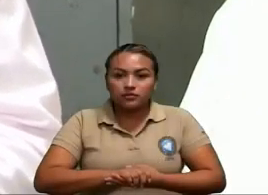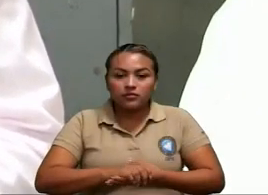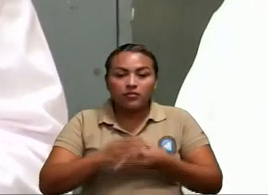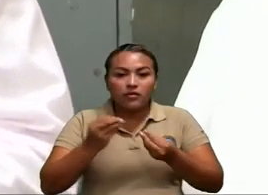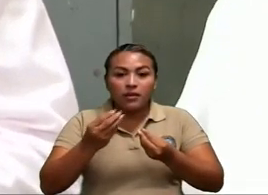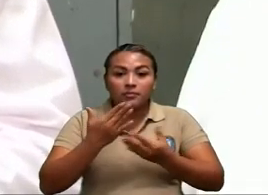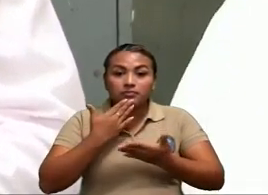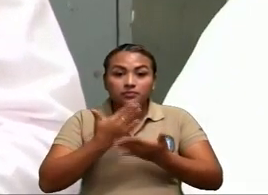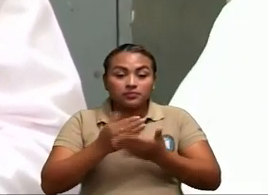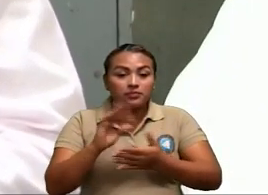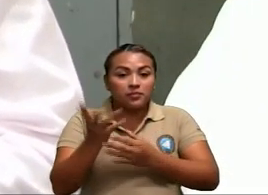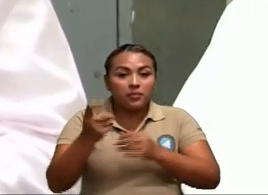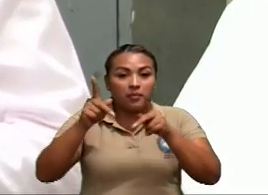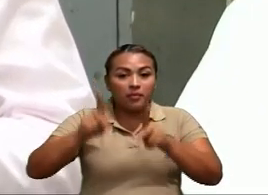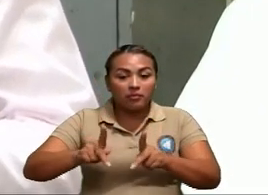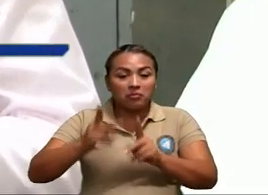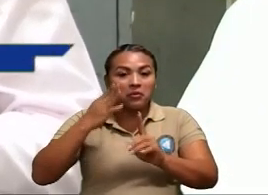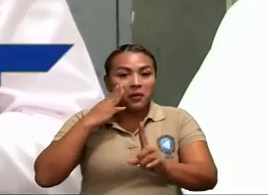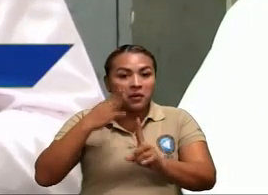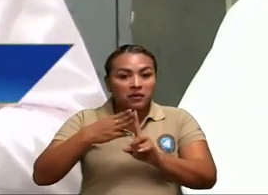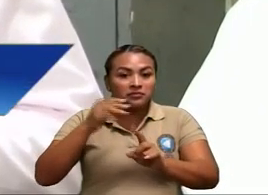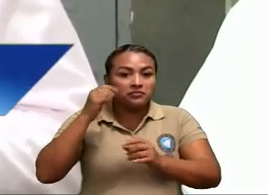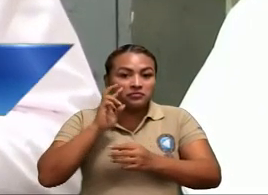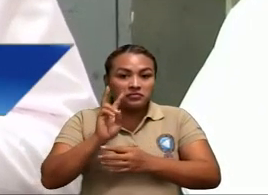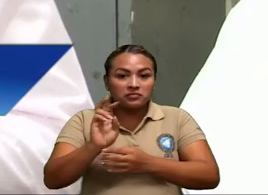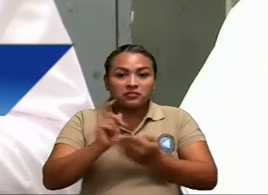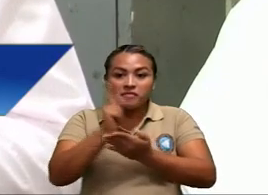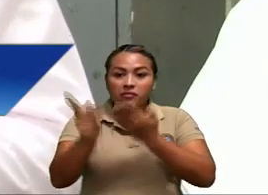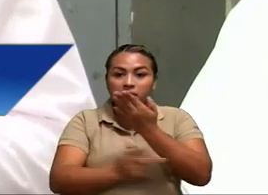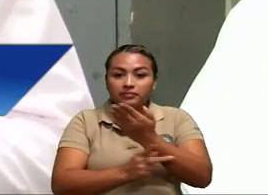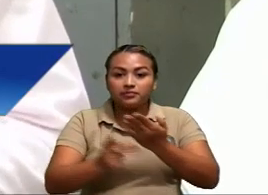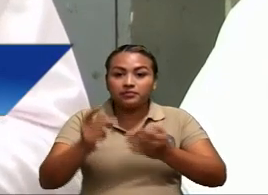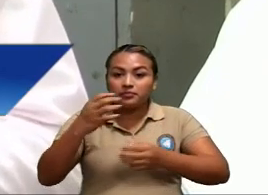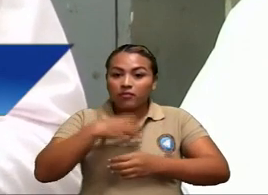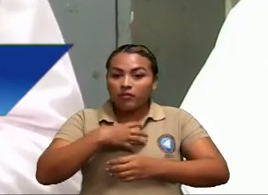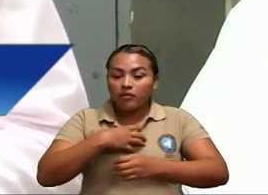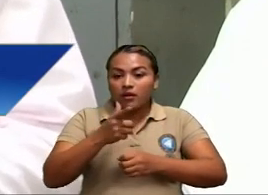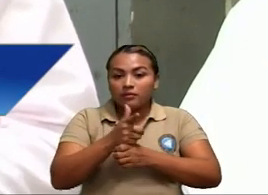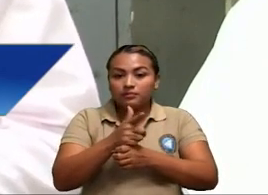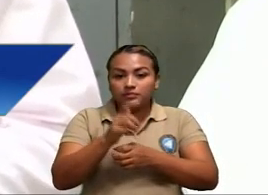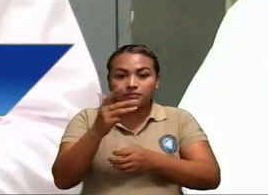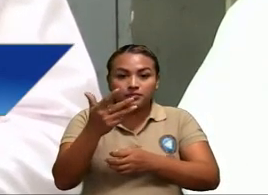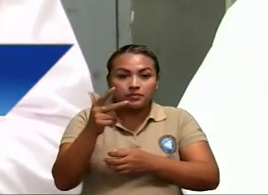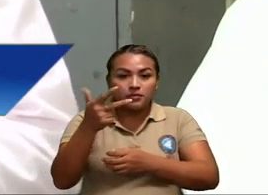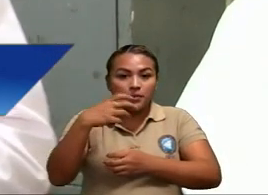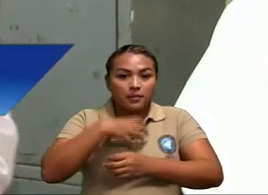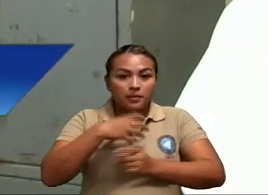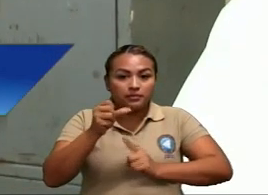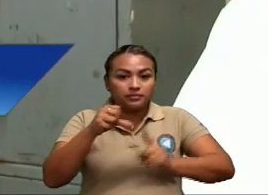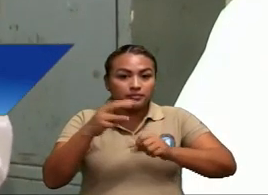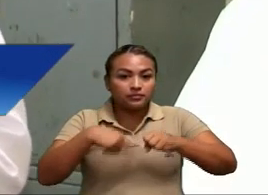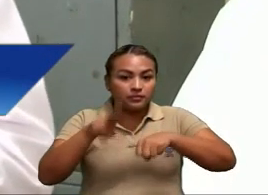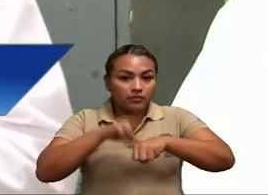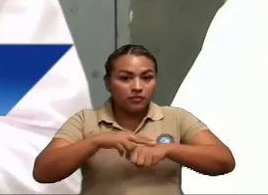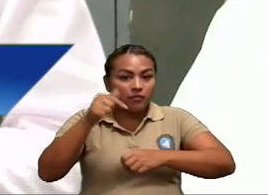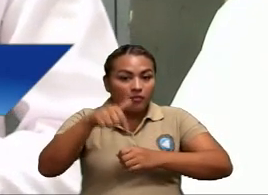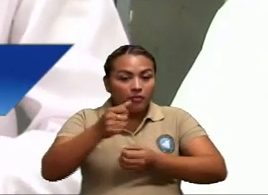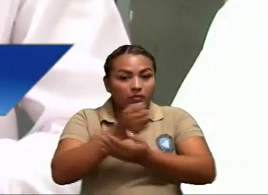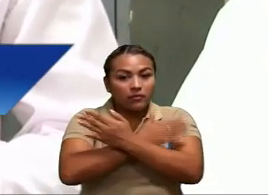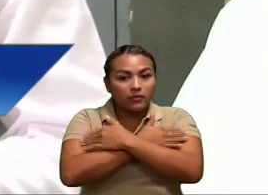Muchas gracias, amigo televidente, por su fiel sintonía al canal 98, el canal parlamentario, el canal de la Asamblea Nacional. Les saluda Miguel Carranza